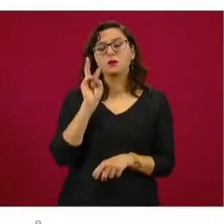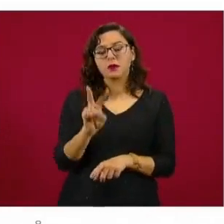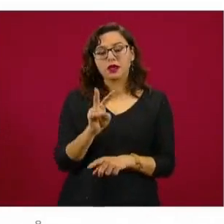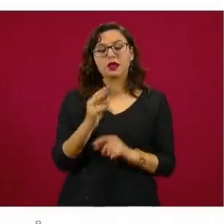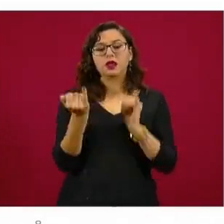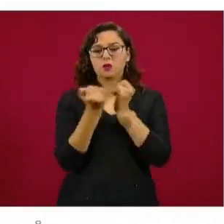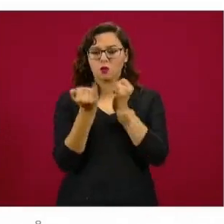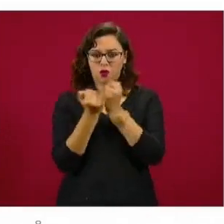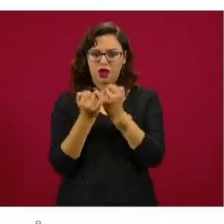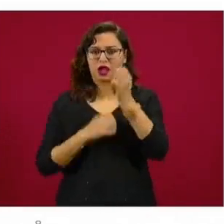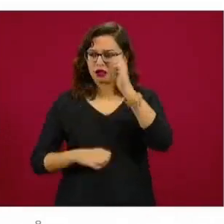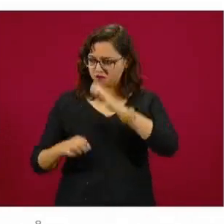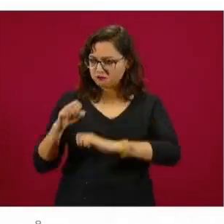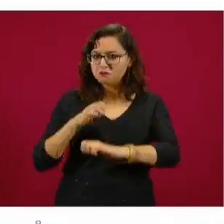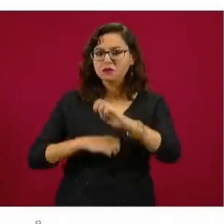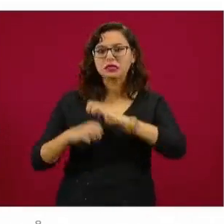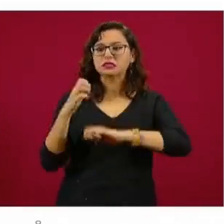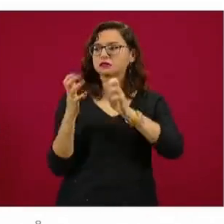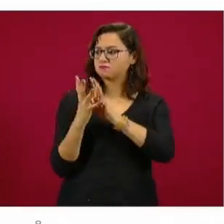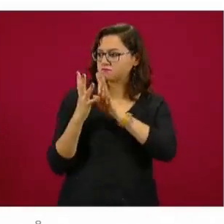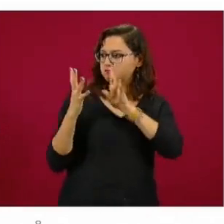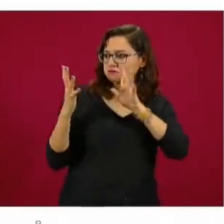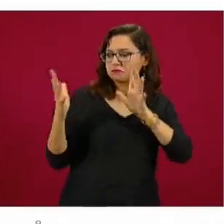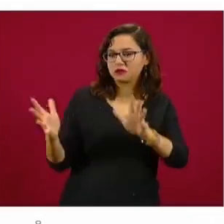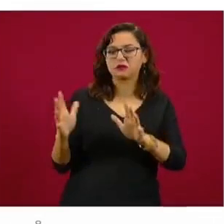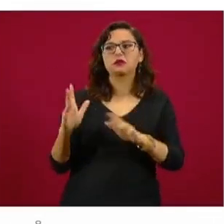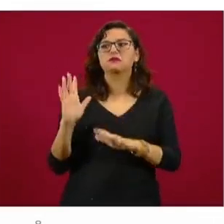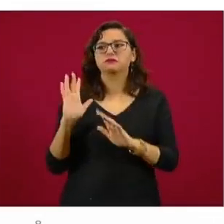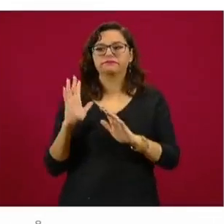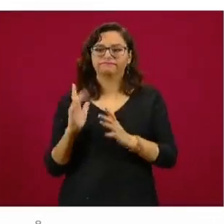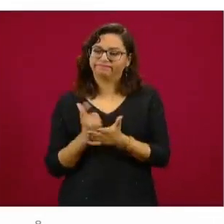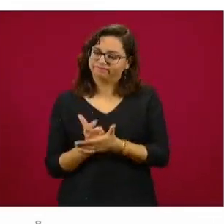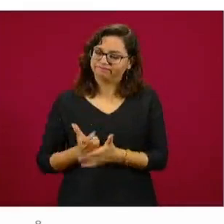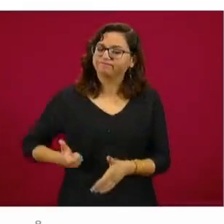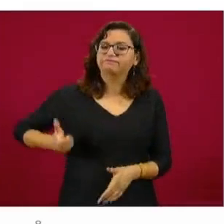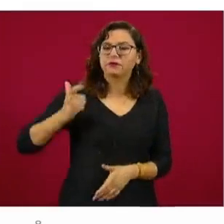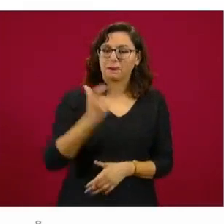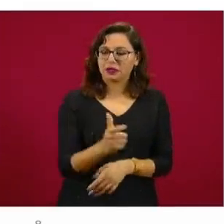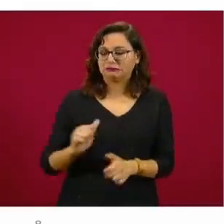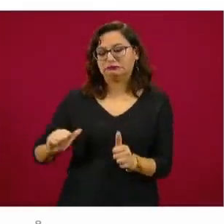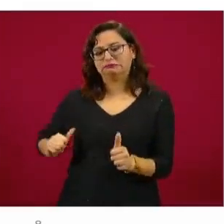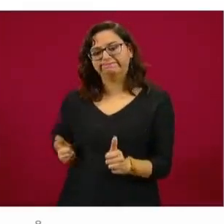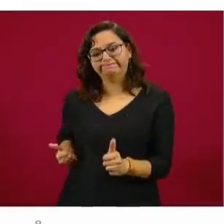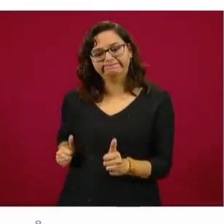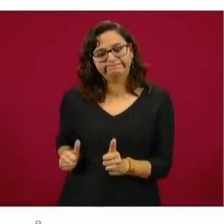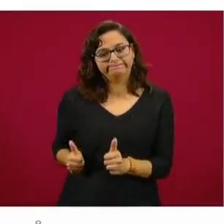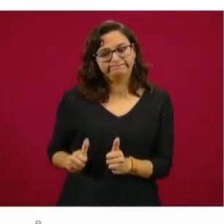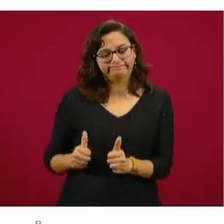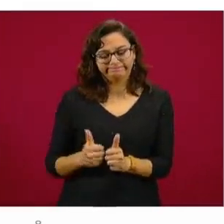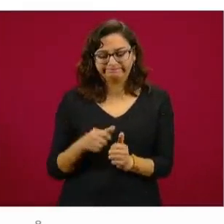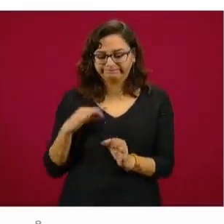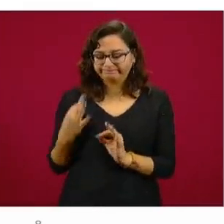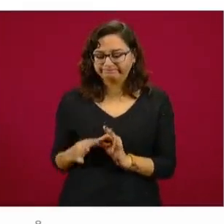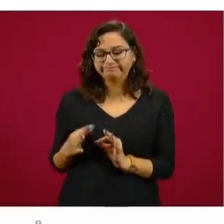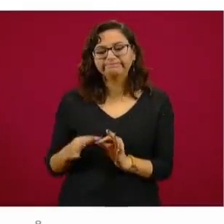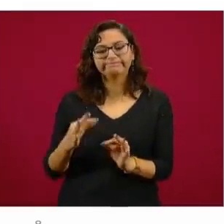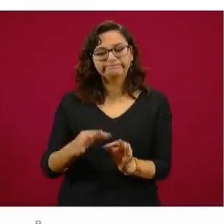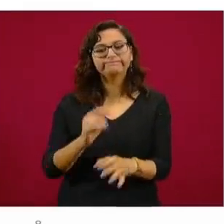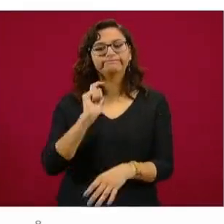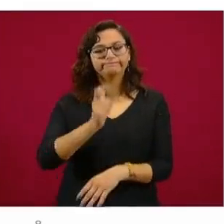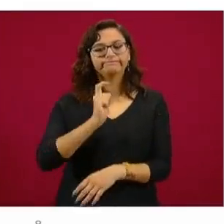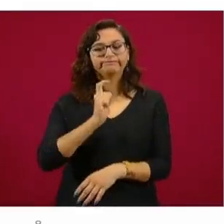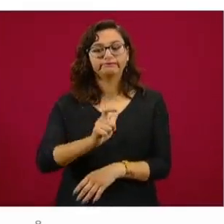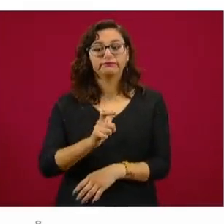empresarios se pusieron al corriente con mucha responsabilidad social y nos ayudaron a tener un crecimiento a nivel